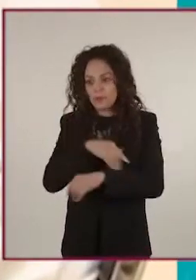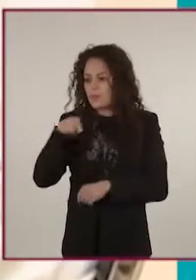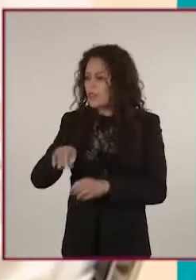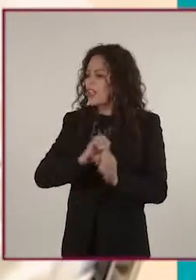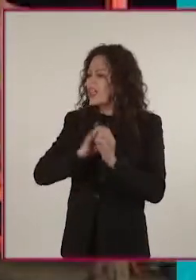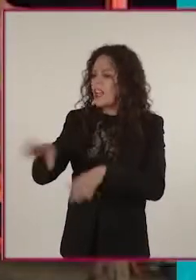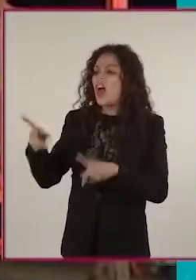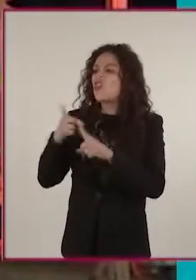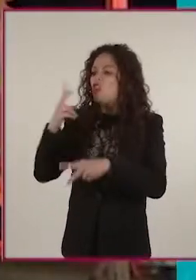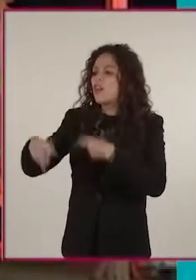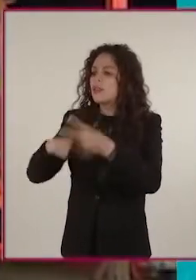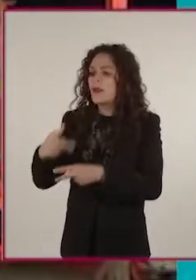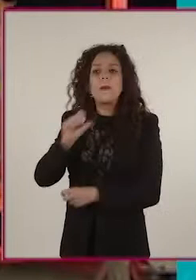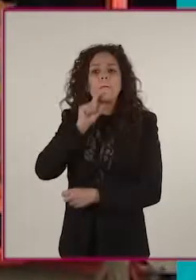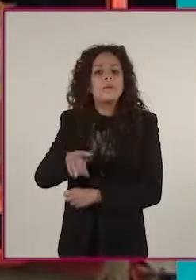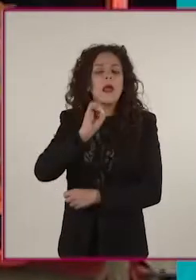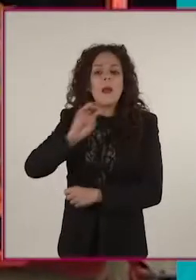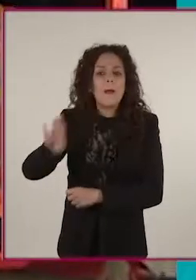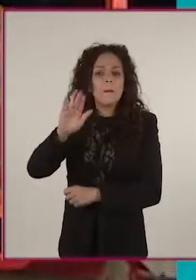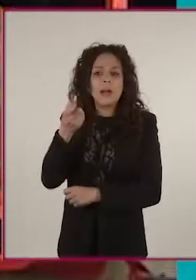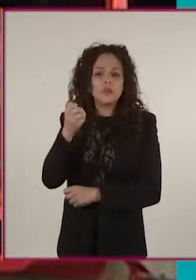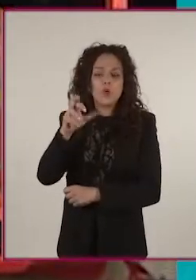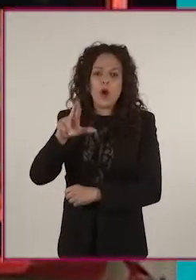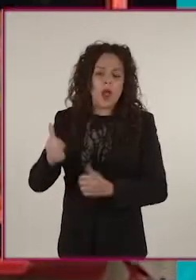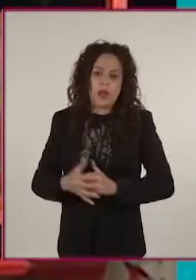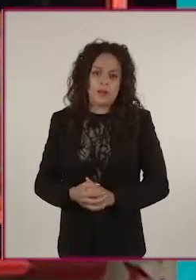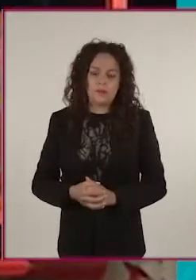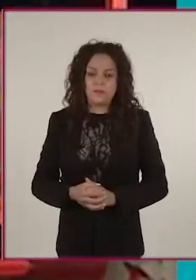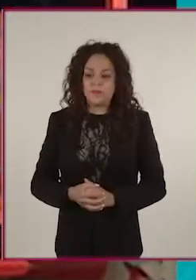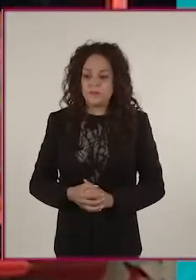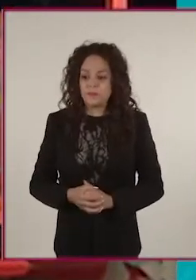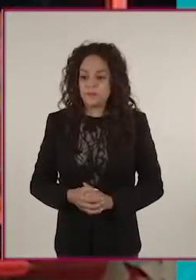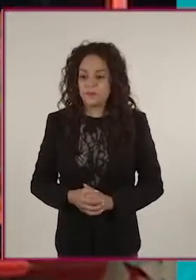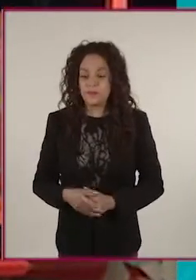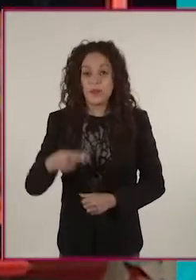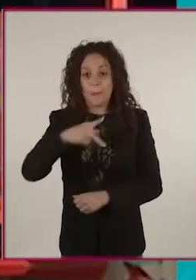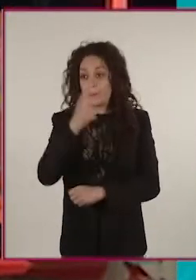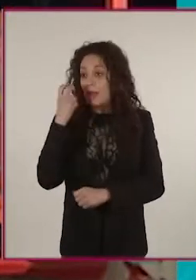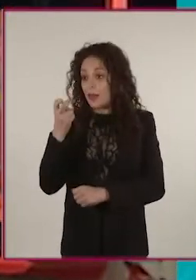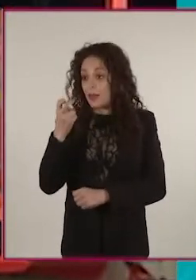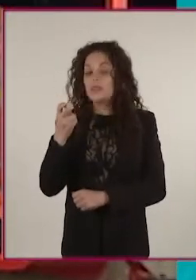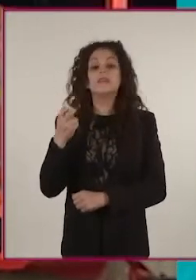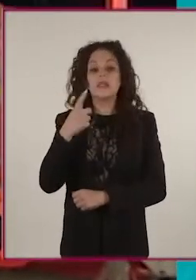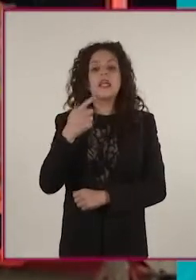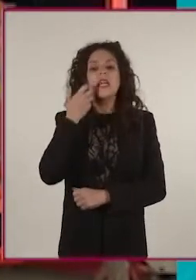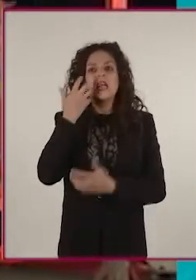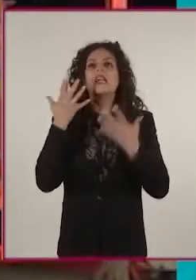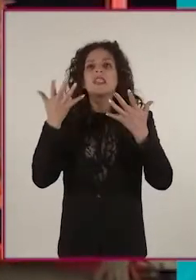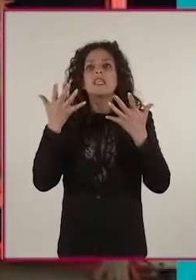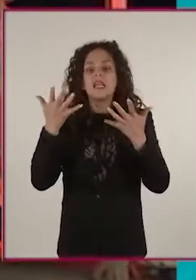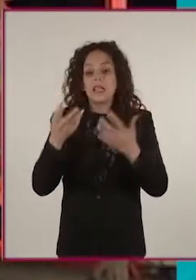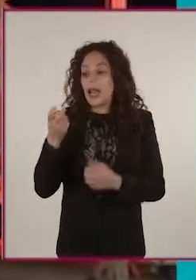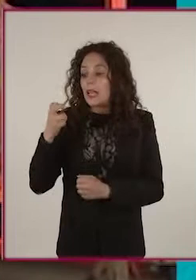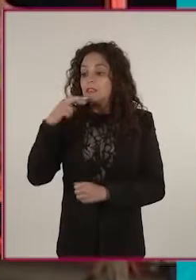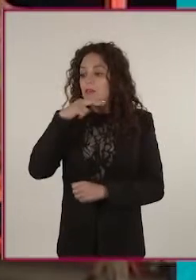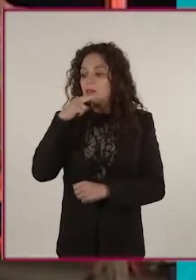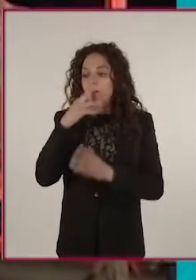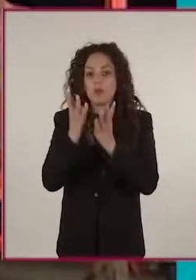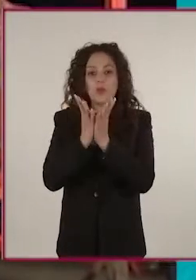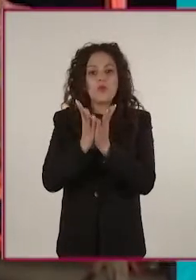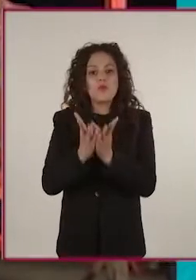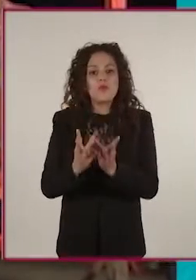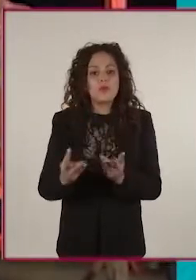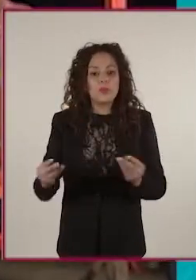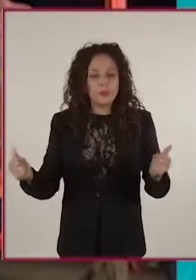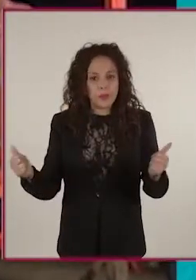¿no? Y lo que queremos ahí es que desaparecer el problema de la basura, que eso se desintegre rápidamente.